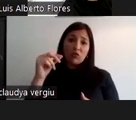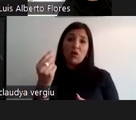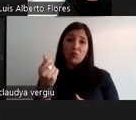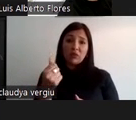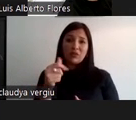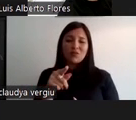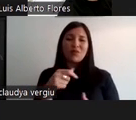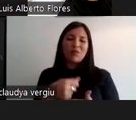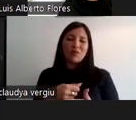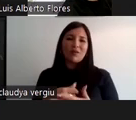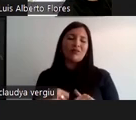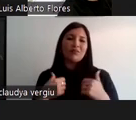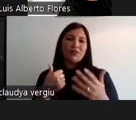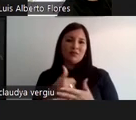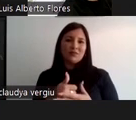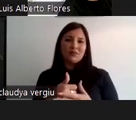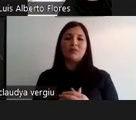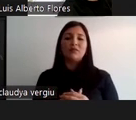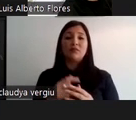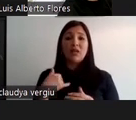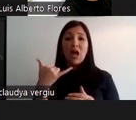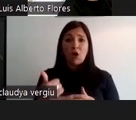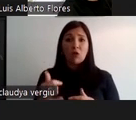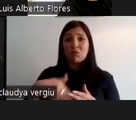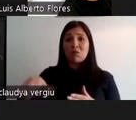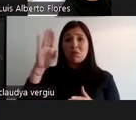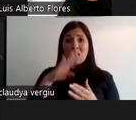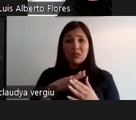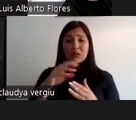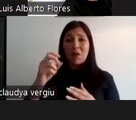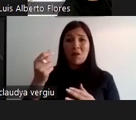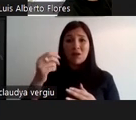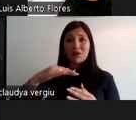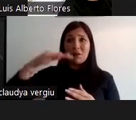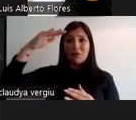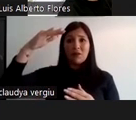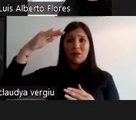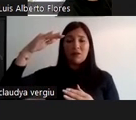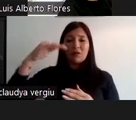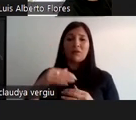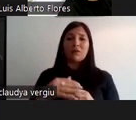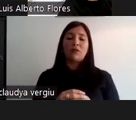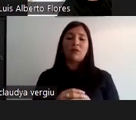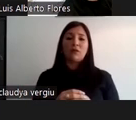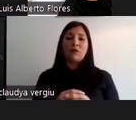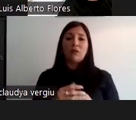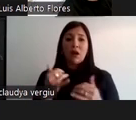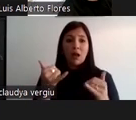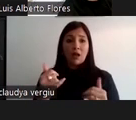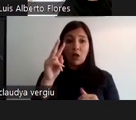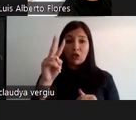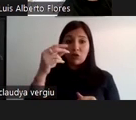valga la pena como estaba hablando No aún más cuando la valorización del viaje Es mayor que antes y acá dos puntos